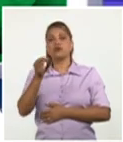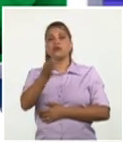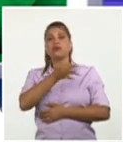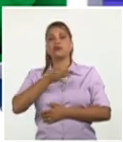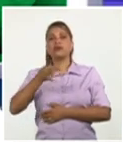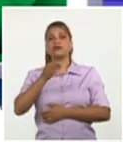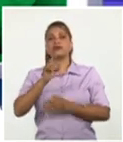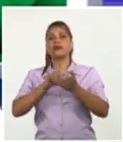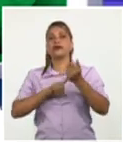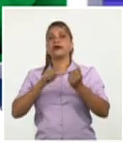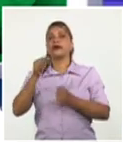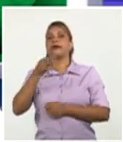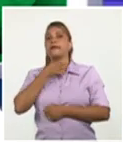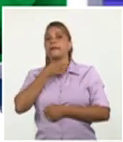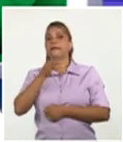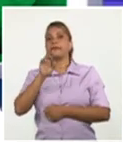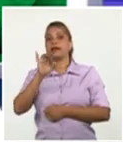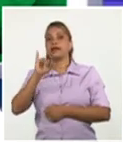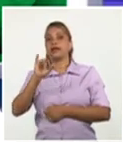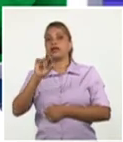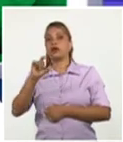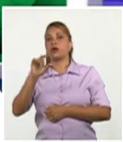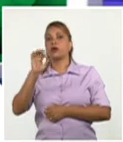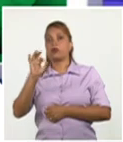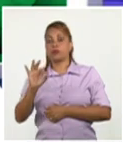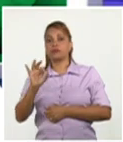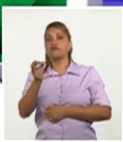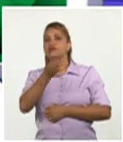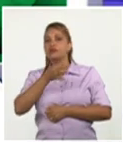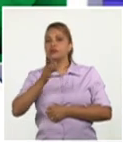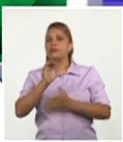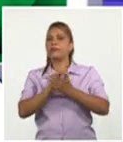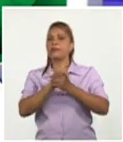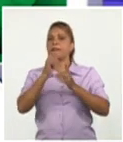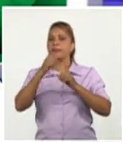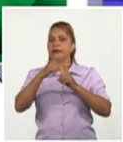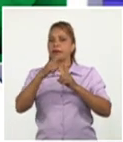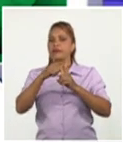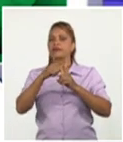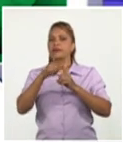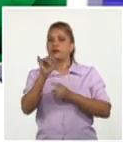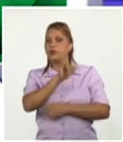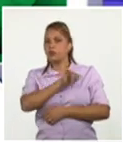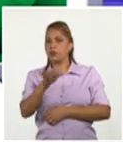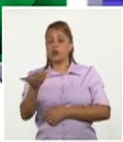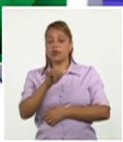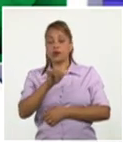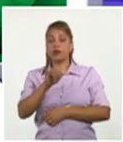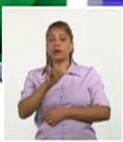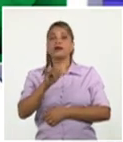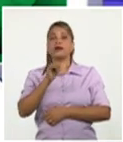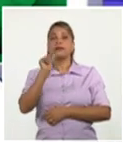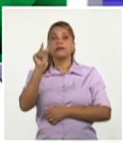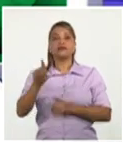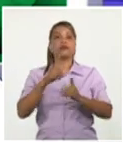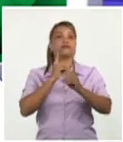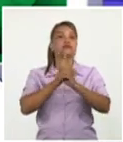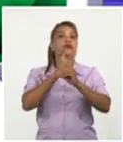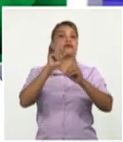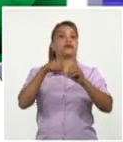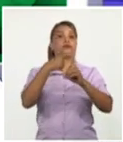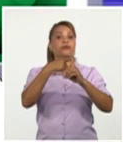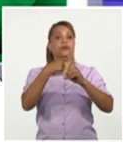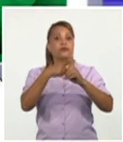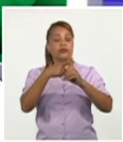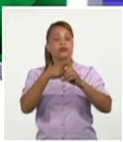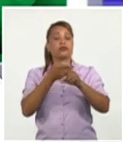en la provincia de Matanzas también, contacto de un caso confirmado ya previamente y que además